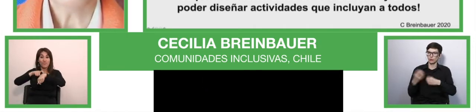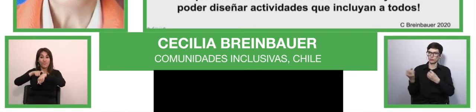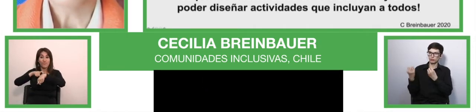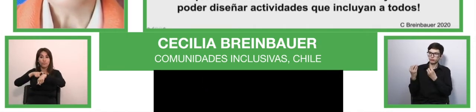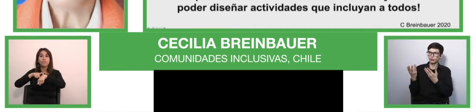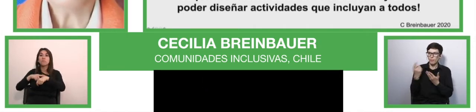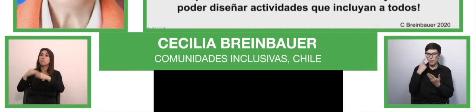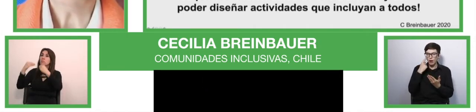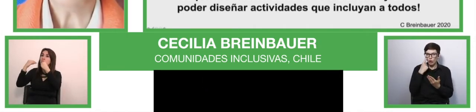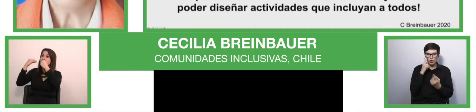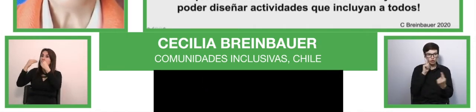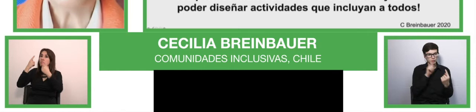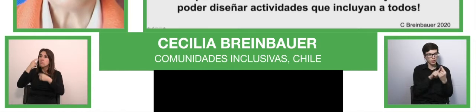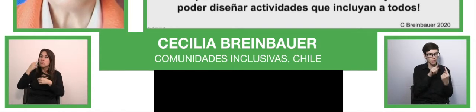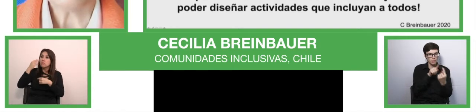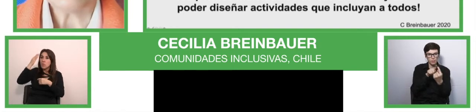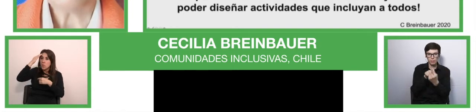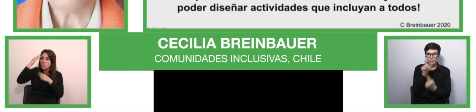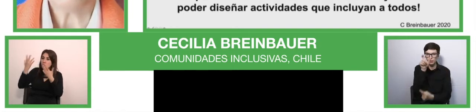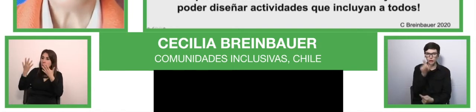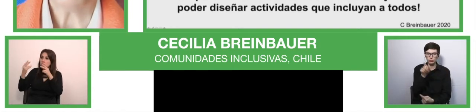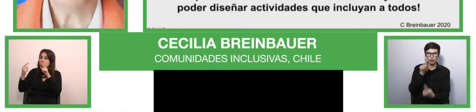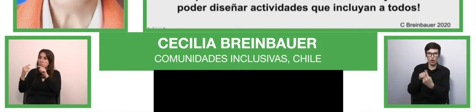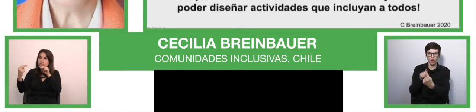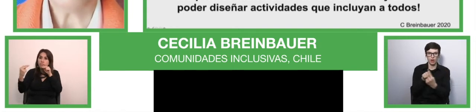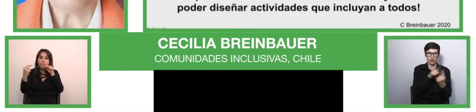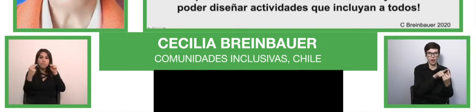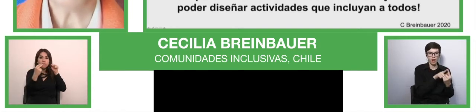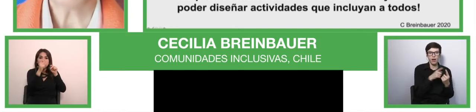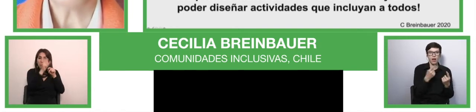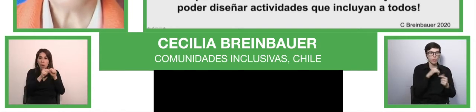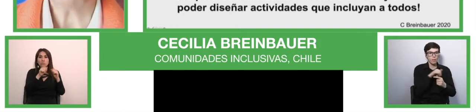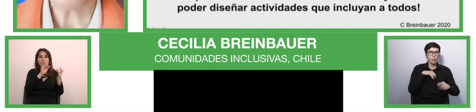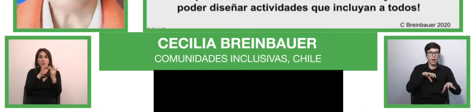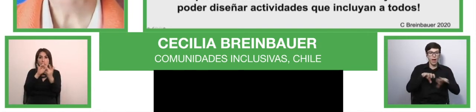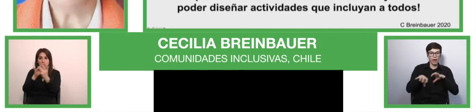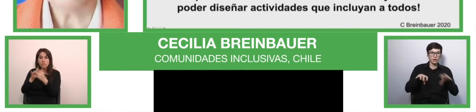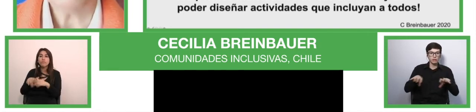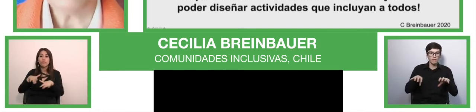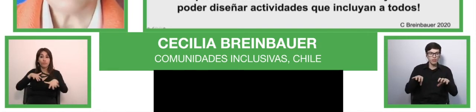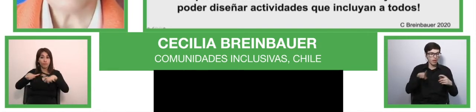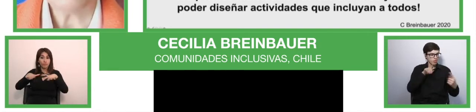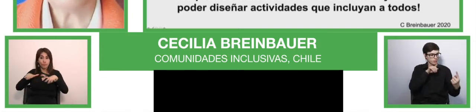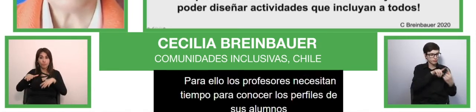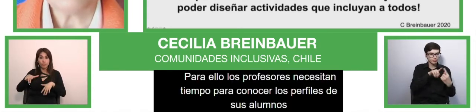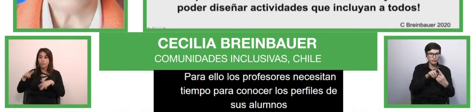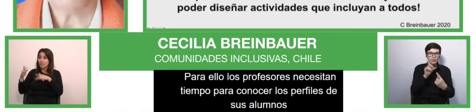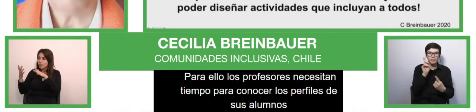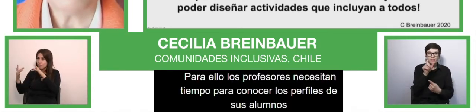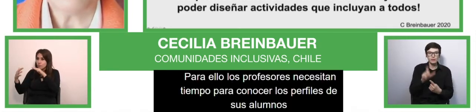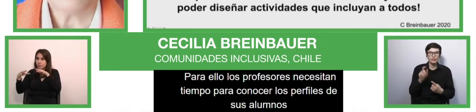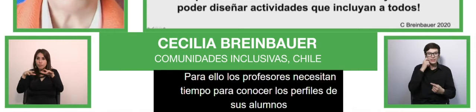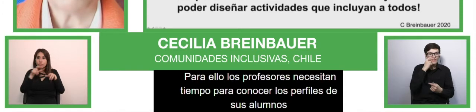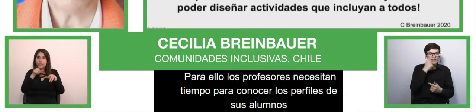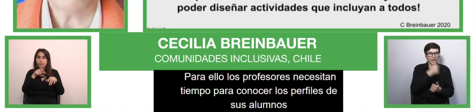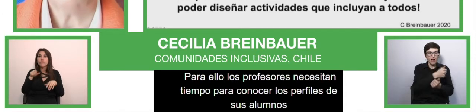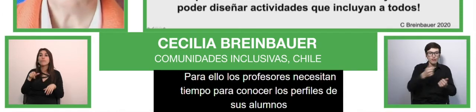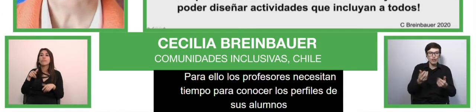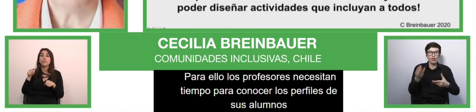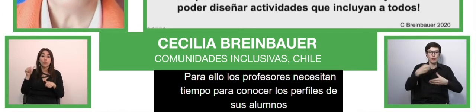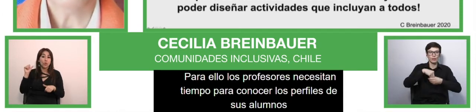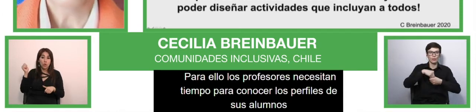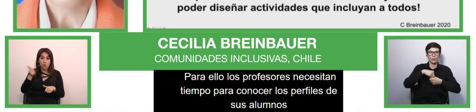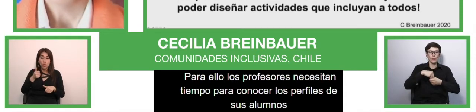alumnos y así poder diseñar actividades que incluyan a todos y especialmente a quienes están fuera de la